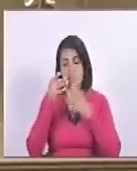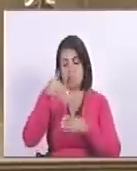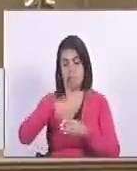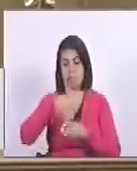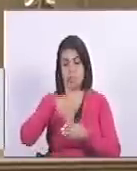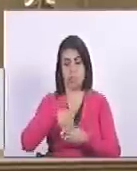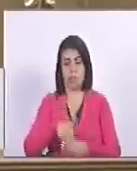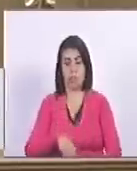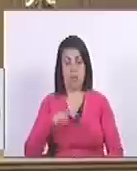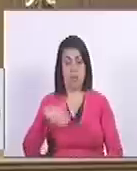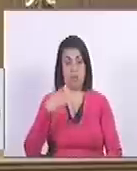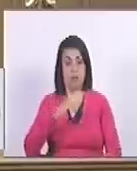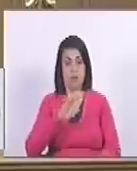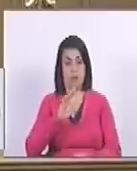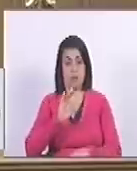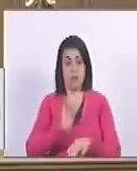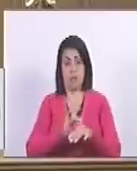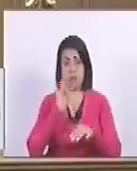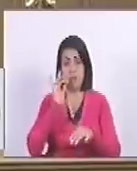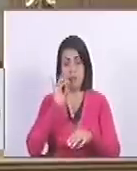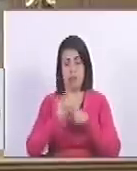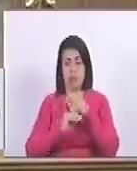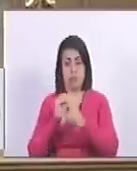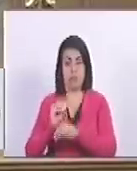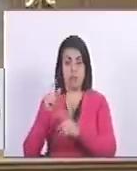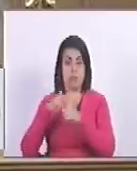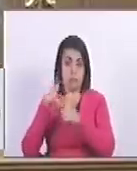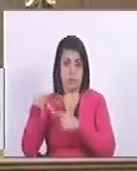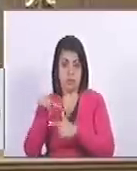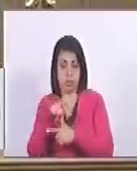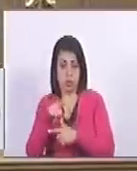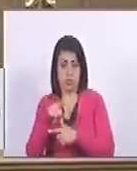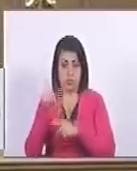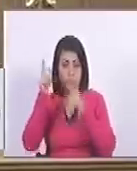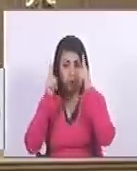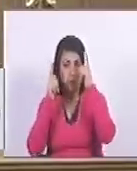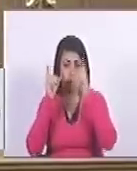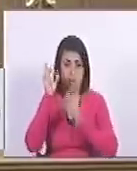elecciones. Cuando tocan, las hacen, pero cuando no, Chávez las inventa.